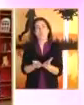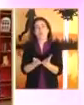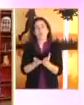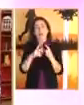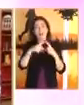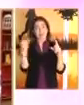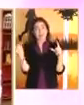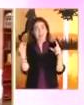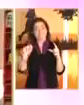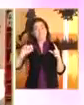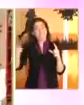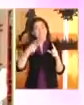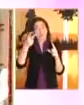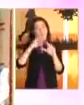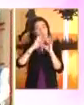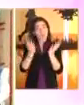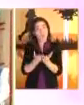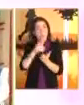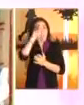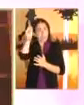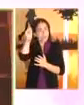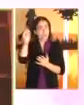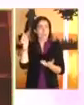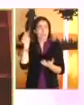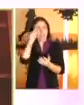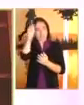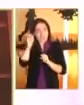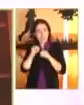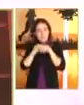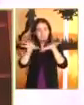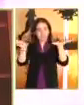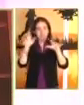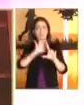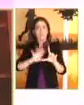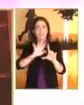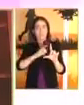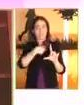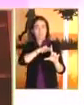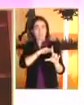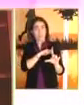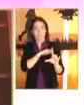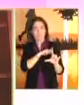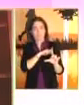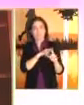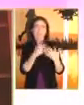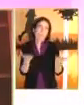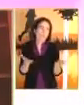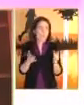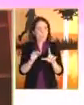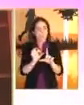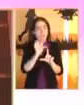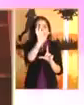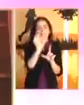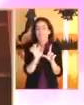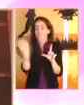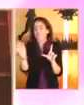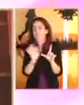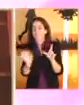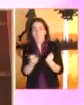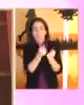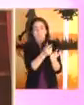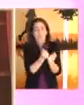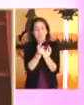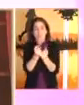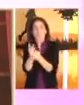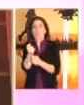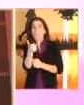la distribución del pescado va de la costa a Madrid y de ahí se redistribuye, excepto pequeñas partidas que llegan a las